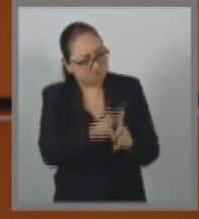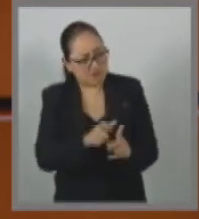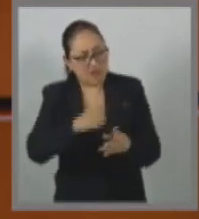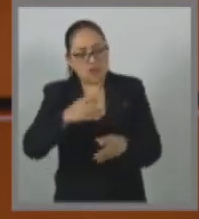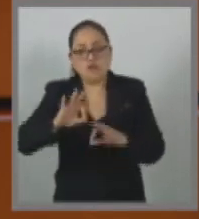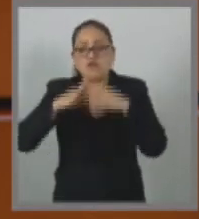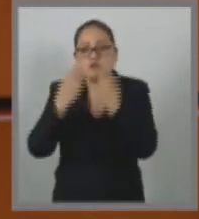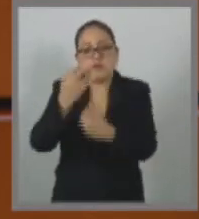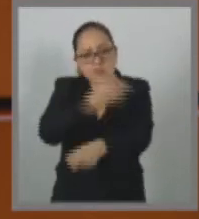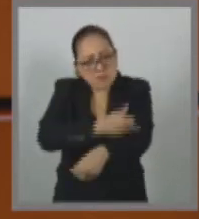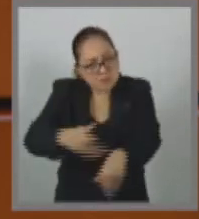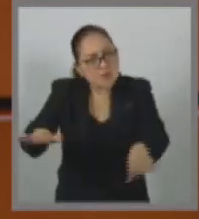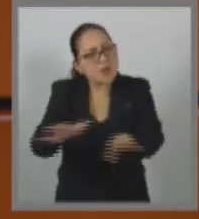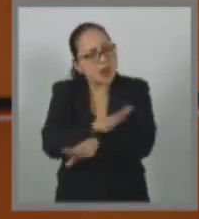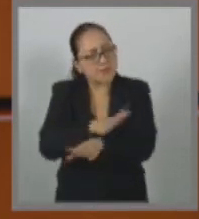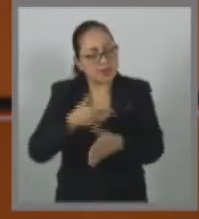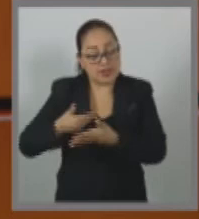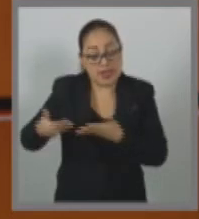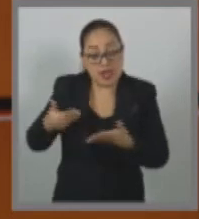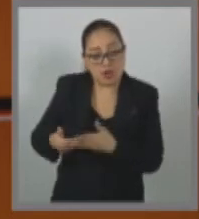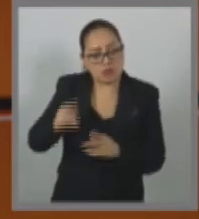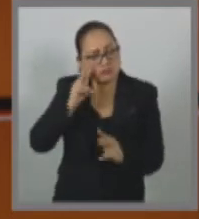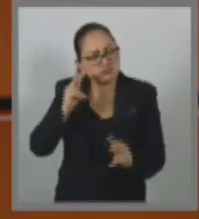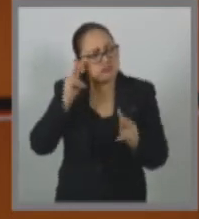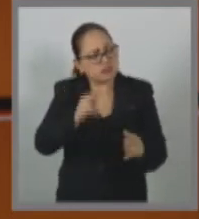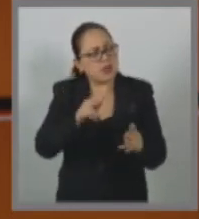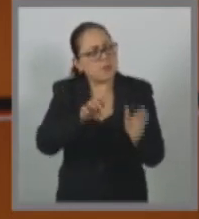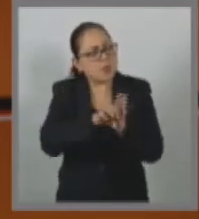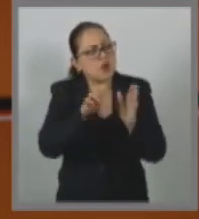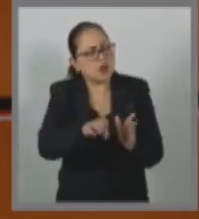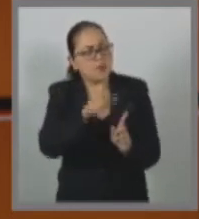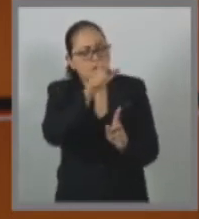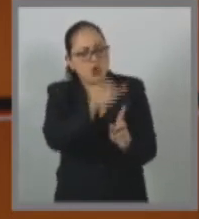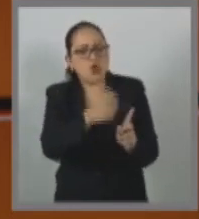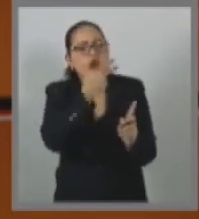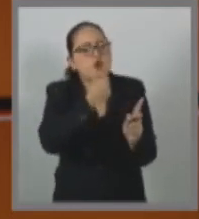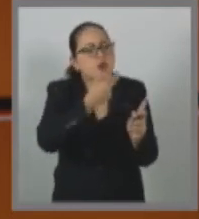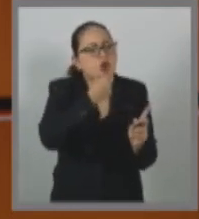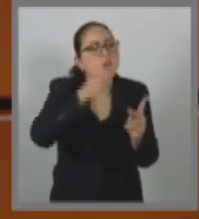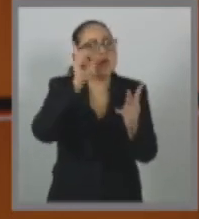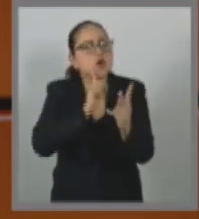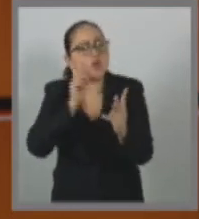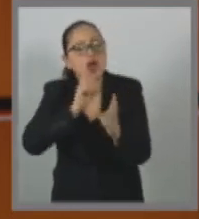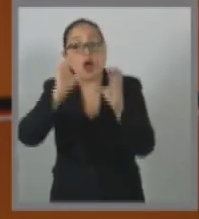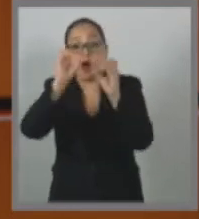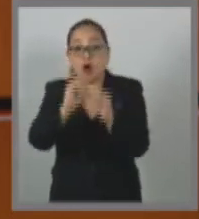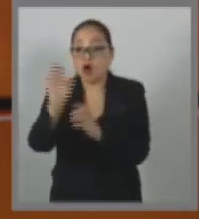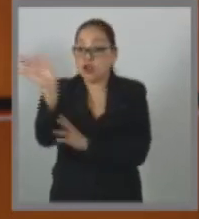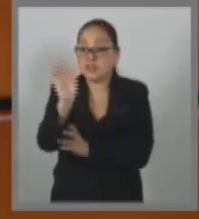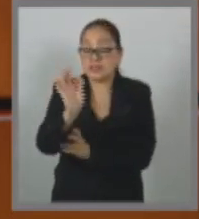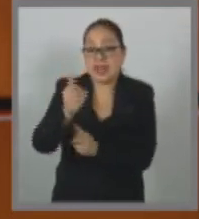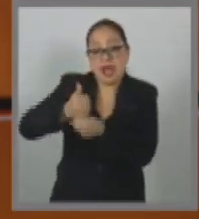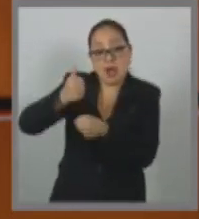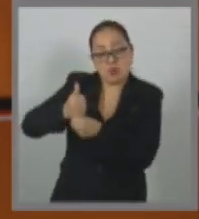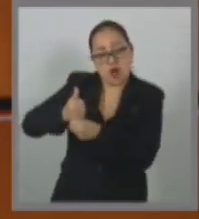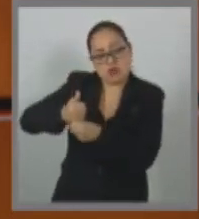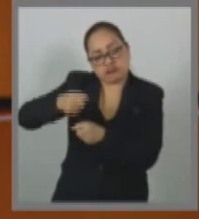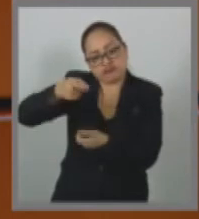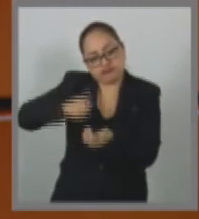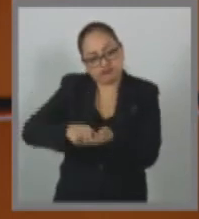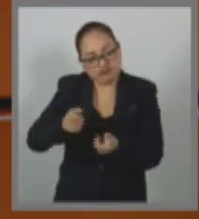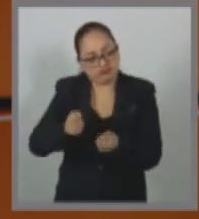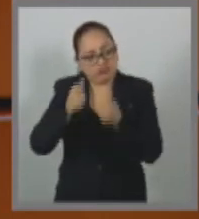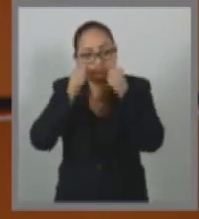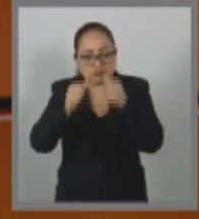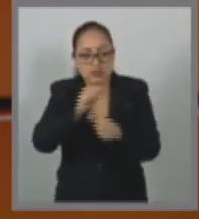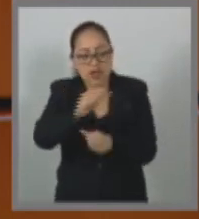cambió y hoy es común ver hogares homoparentales o encabezados por abuelos. El número de trabajadores